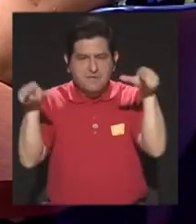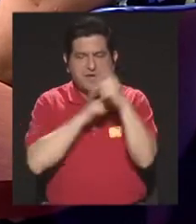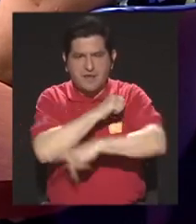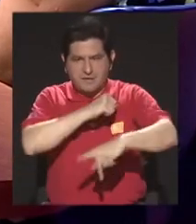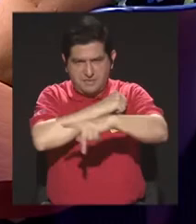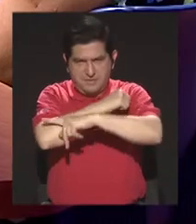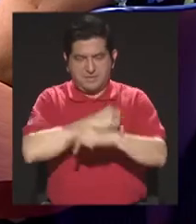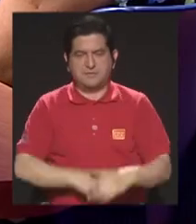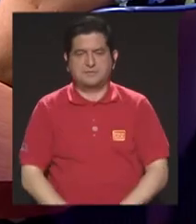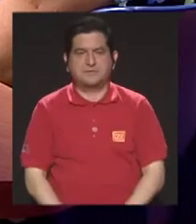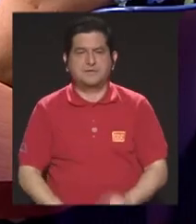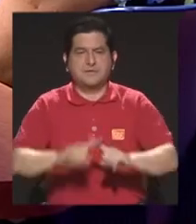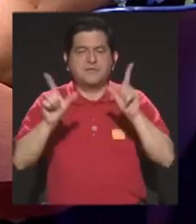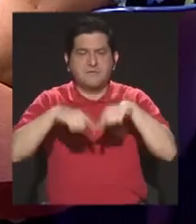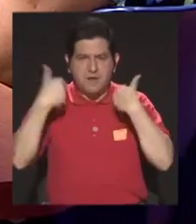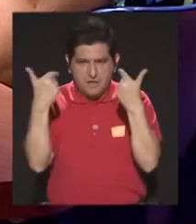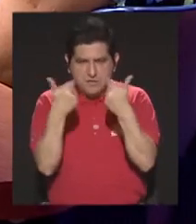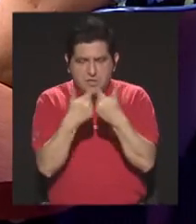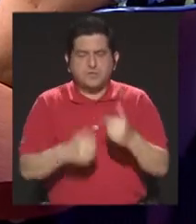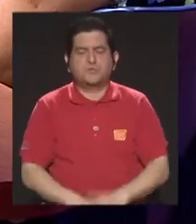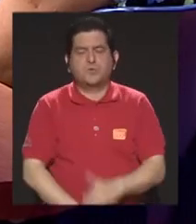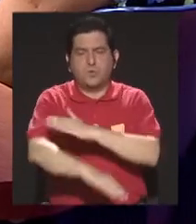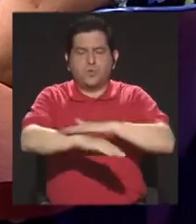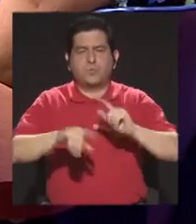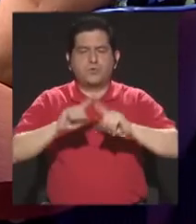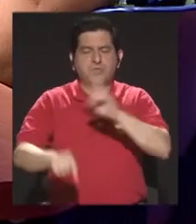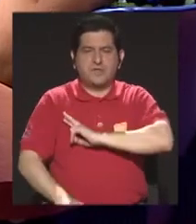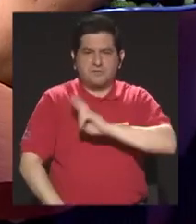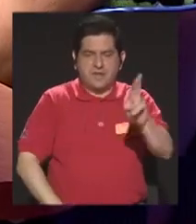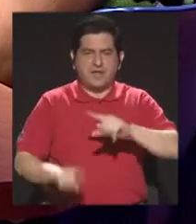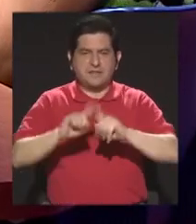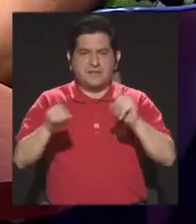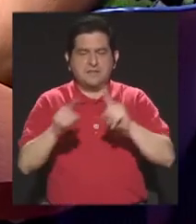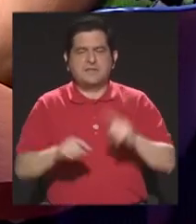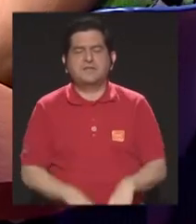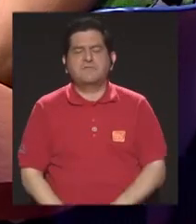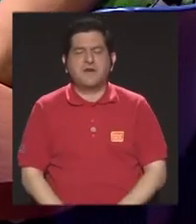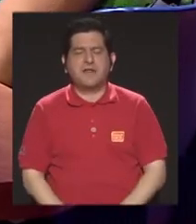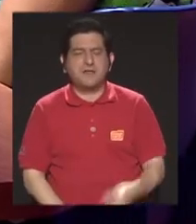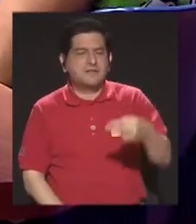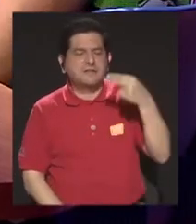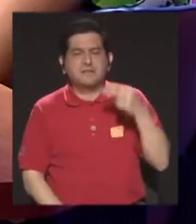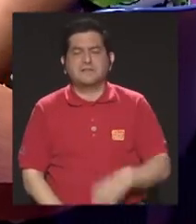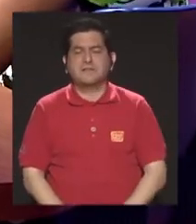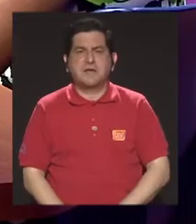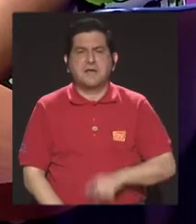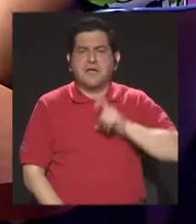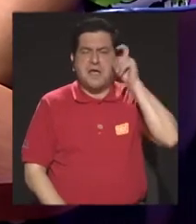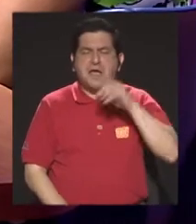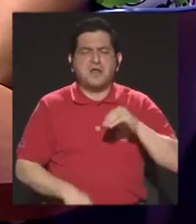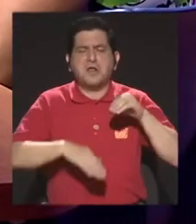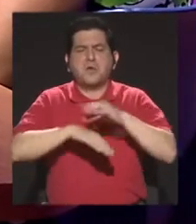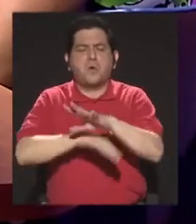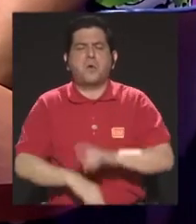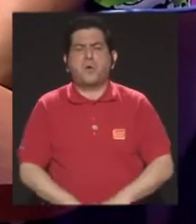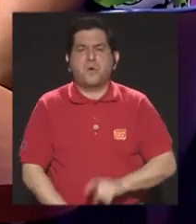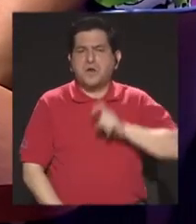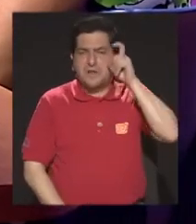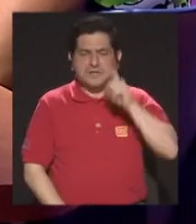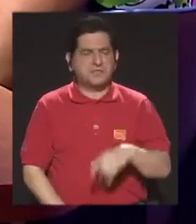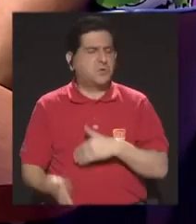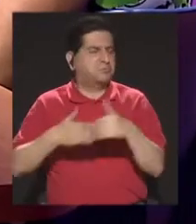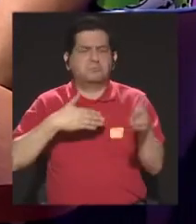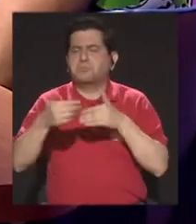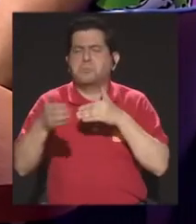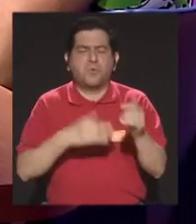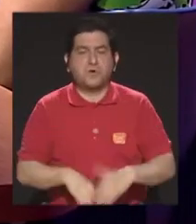país, distintos grupos étnicos, distintas religiones, distintos trasfondos. Género, orientación, no importa nada realmente.